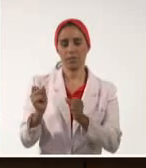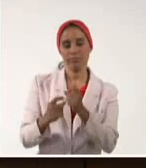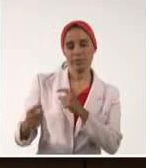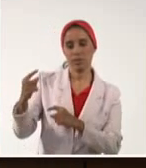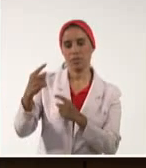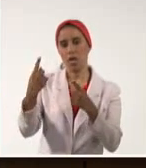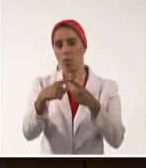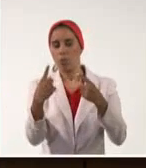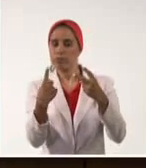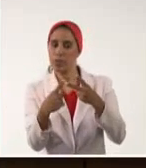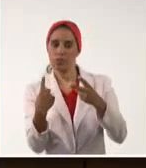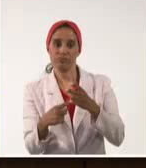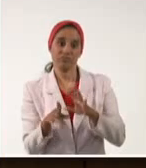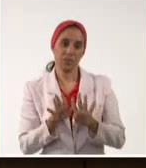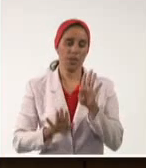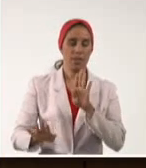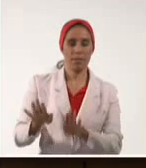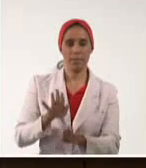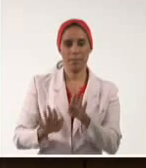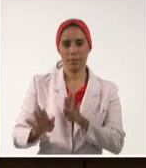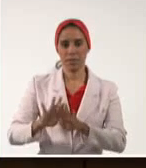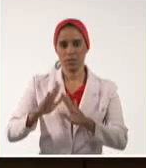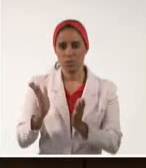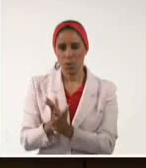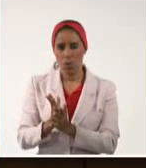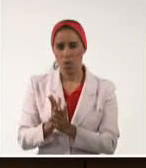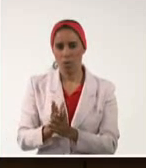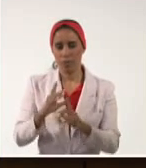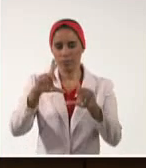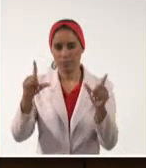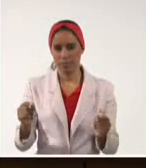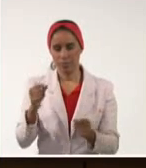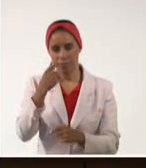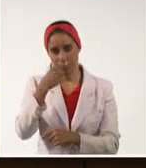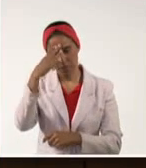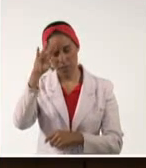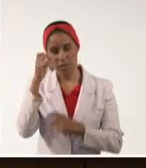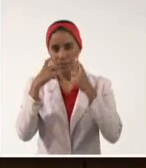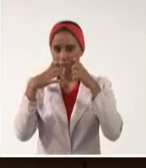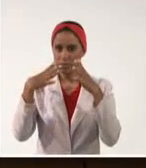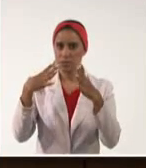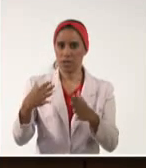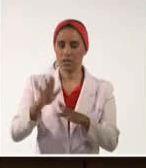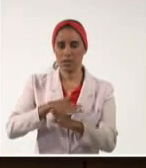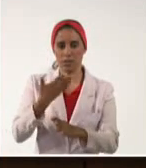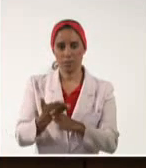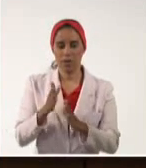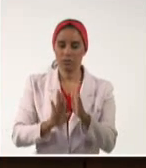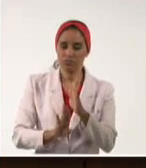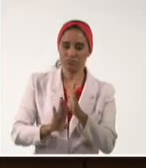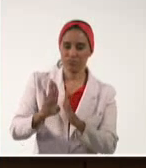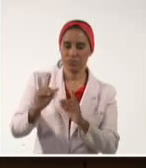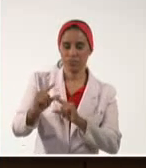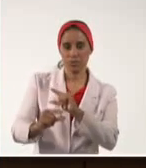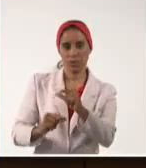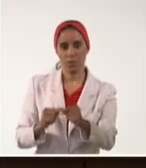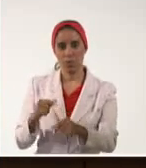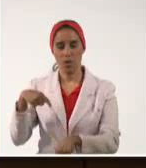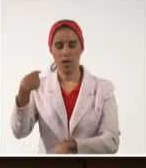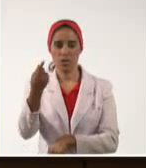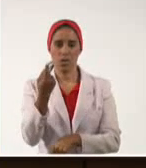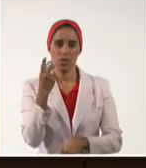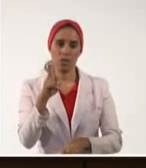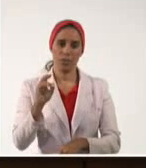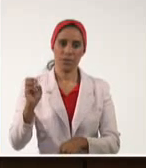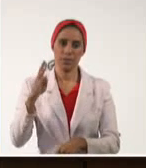indicadores macroeconómicos y situar al país en una situación más favorable para que avancemos en el 2024